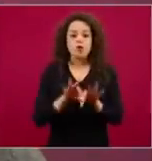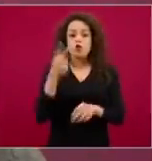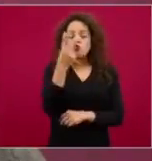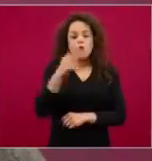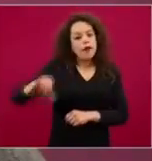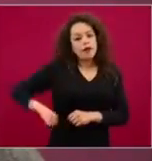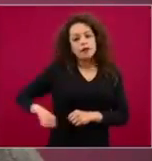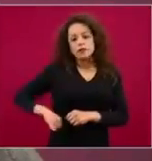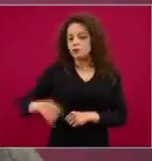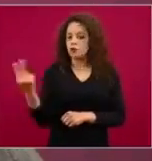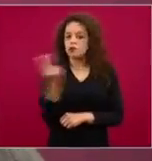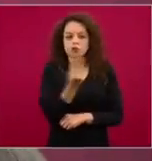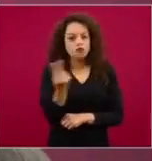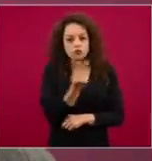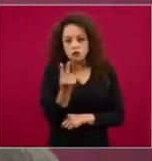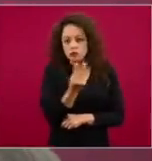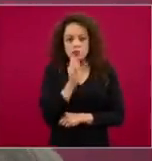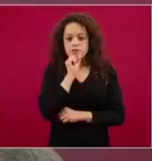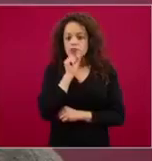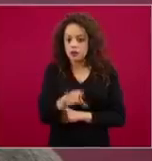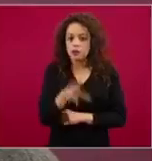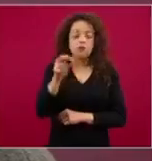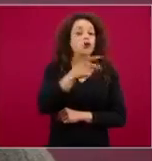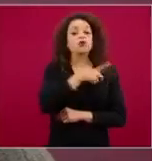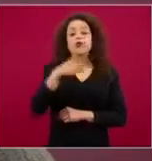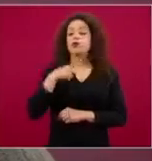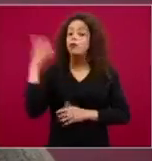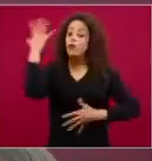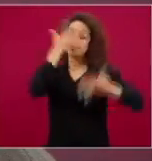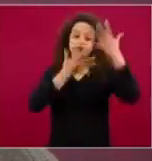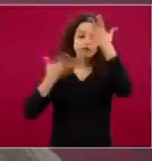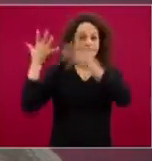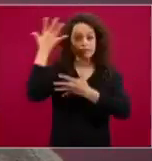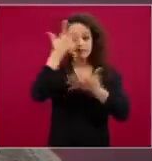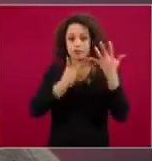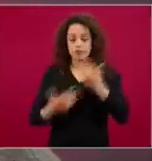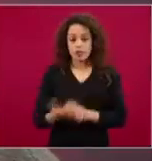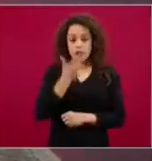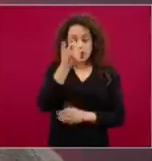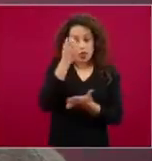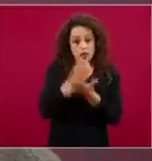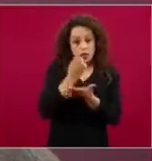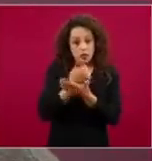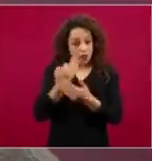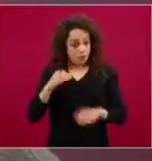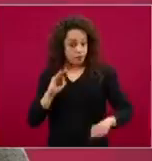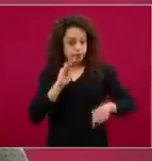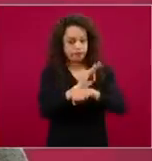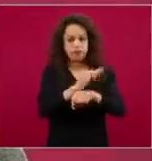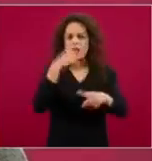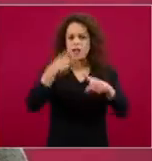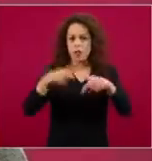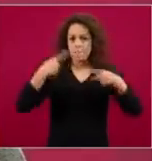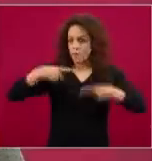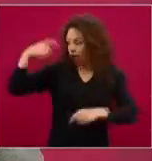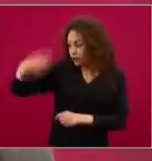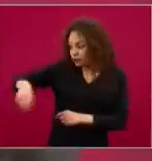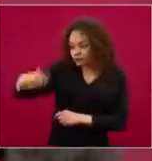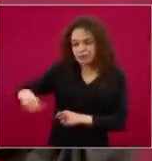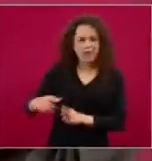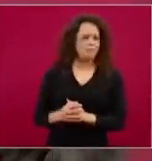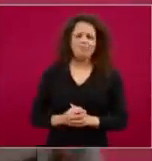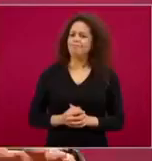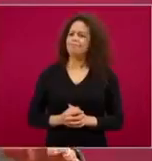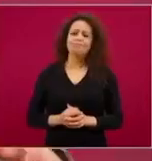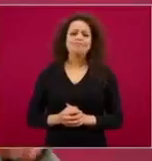ninguna confusión al respecto. Proteger la economía no es proteger el dinero de las personas ricas, es proteger a todas